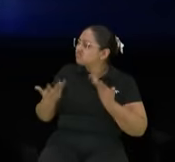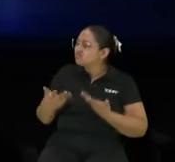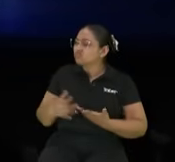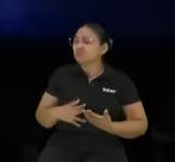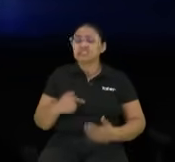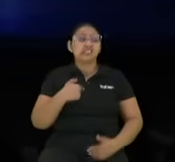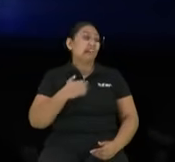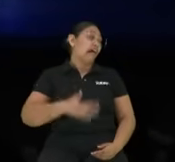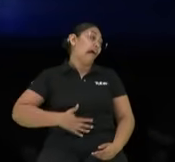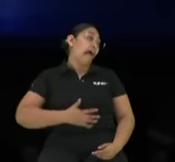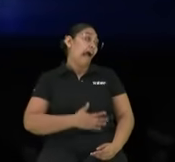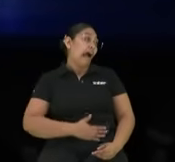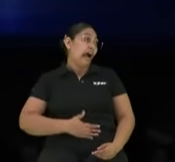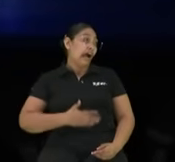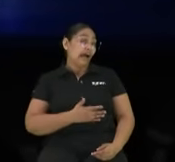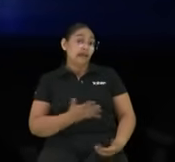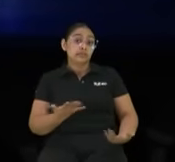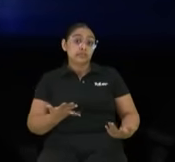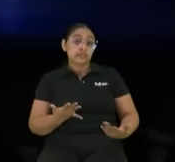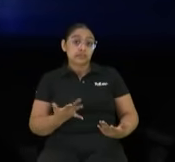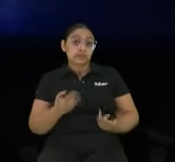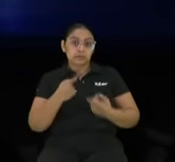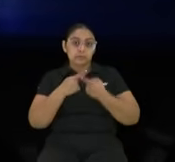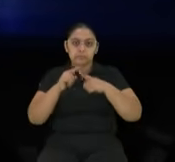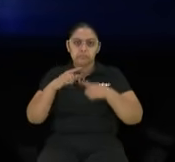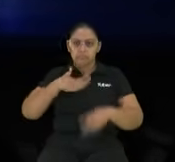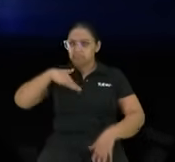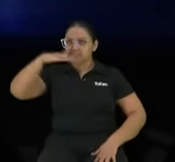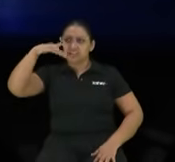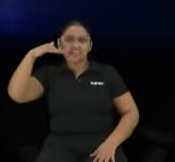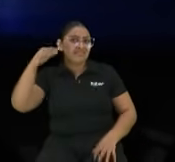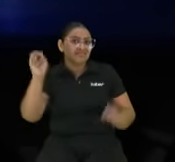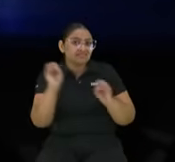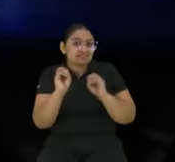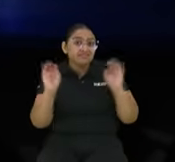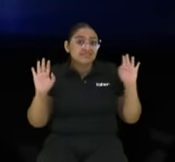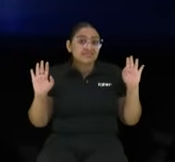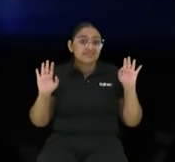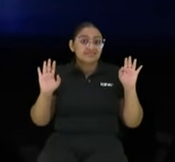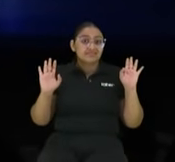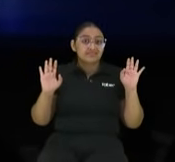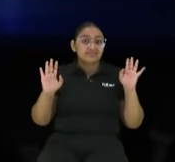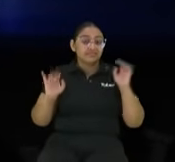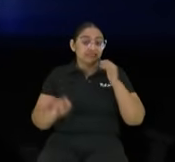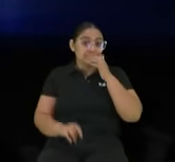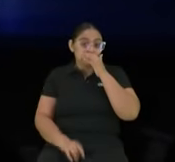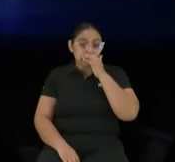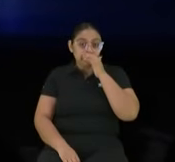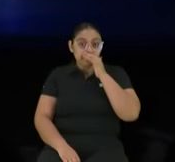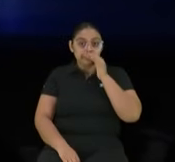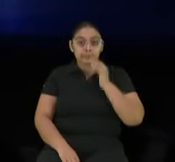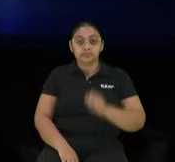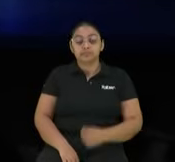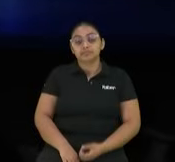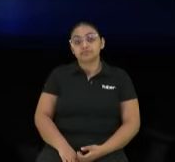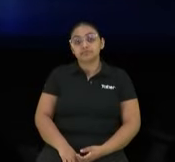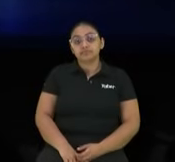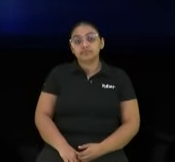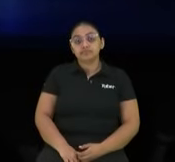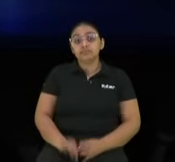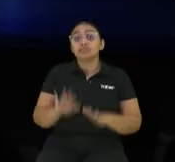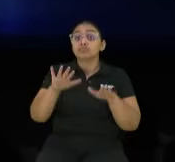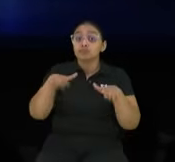hambre y el gran derramamiento el espíritu que tenemos aquí y la mujer